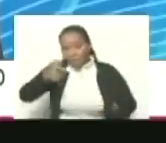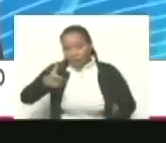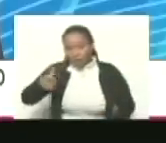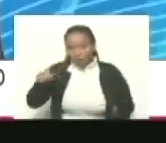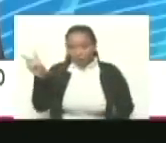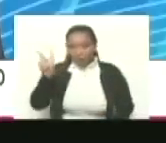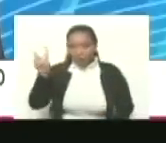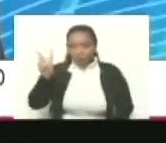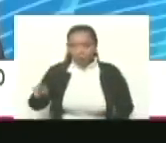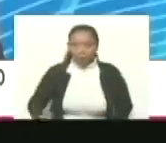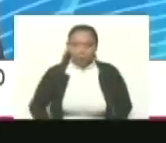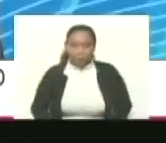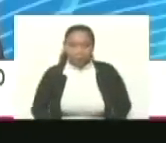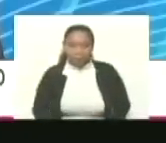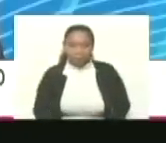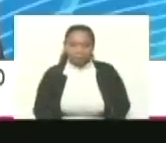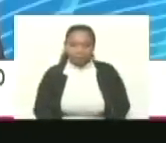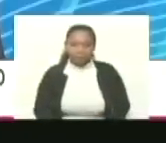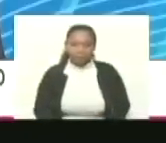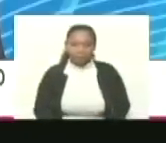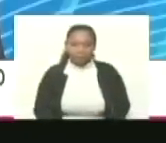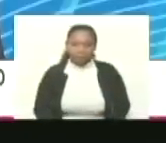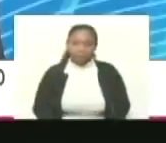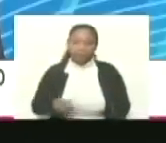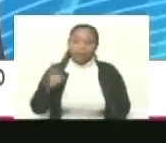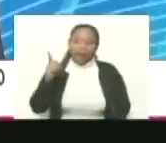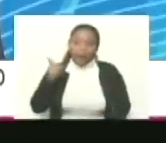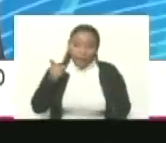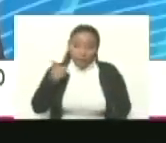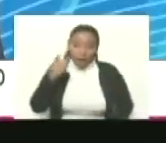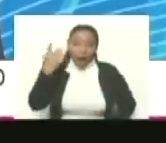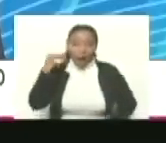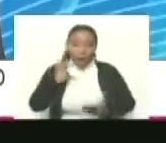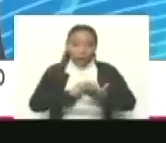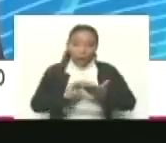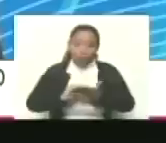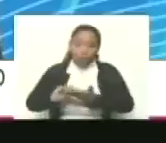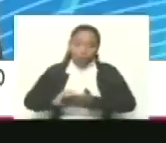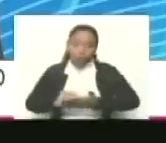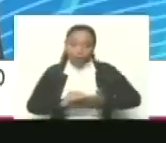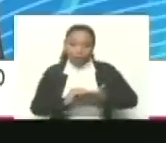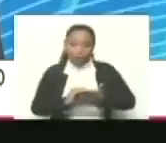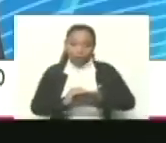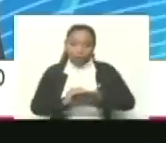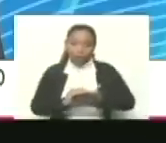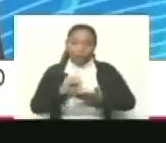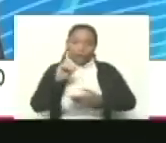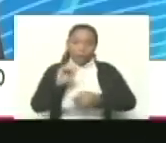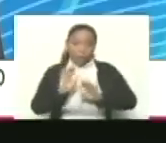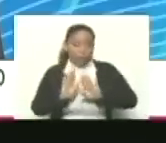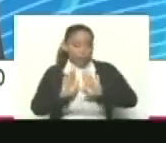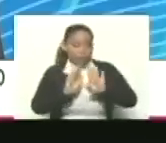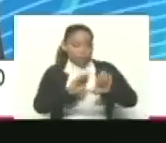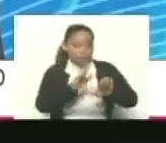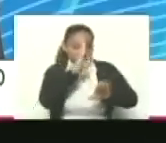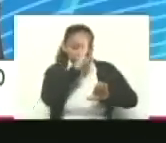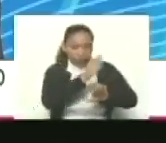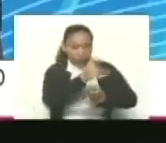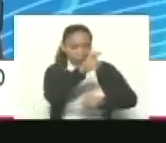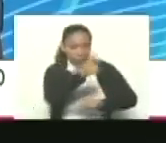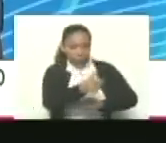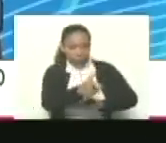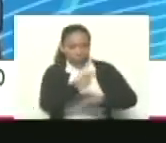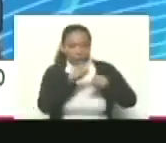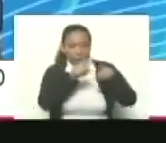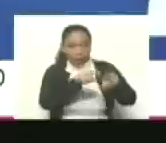le venden muy caro a la gente. Eso hay que romperlo totalmente. Y además prestar apoyo directo al campesino. Es